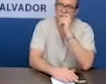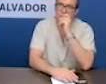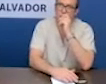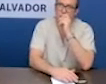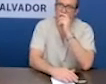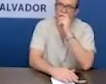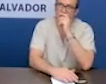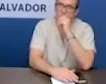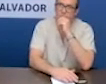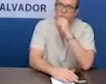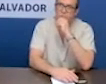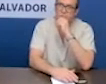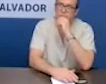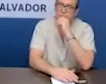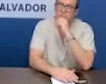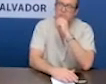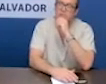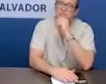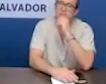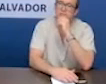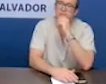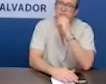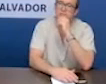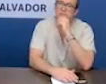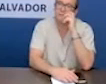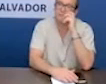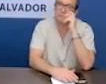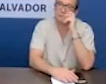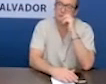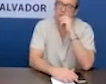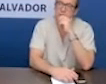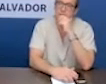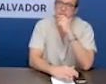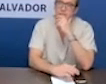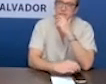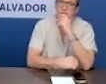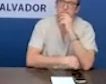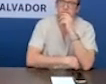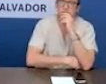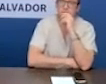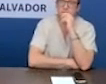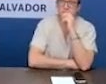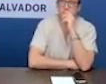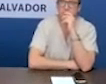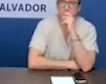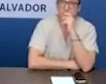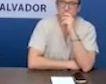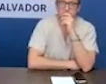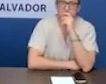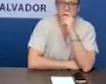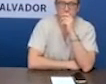semanas, no corremos el riesgo de generar ningún tipo de dependencia ni tolerancia y ayudamos también a la paciente a regular su ciclo del